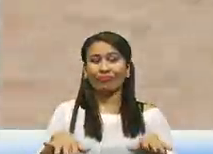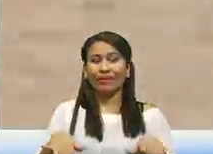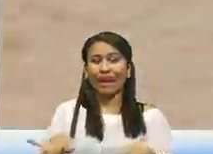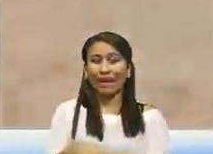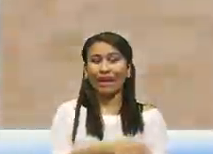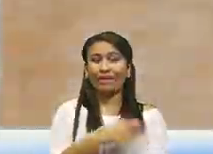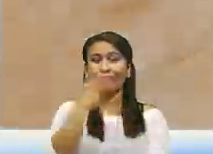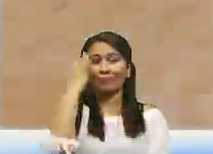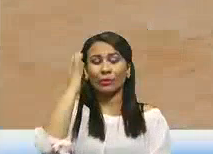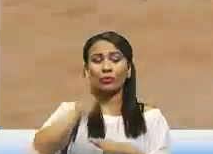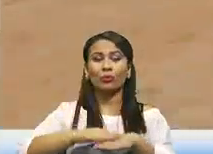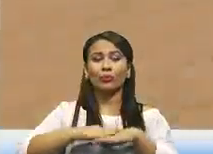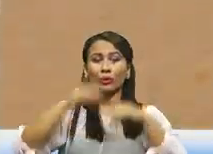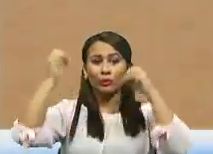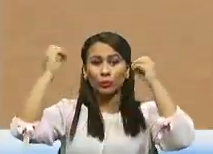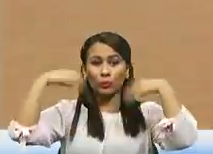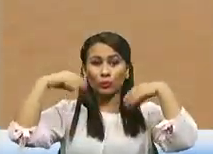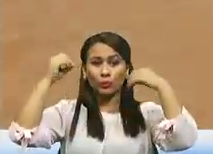lluvia.